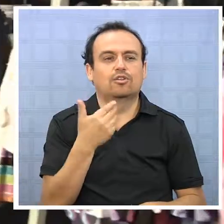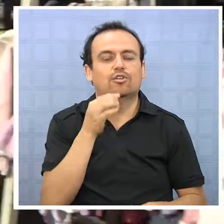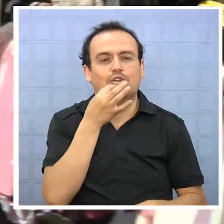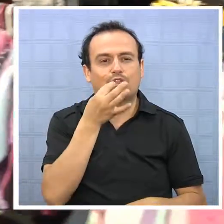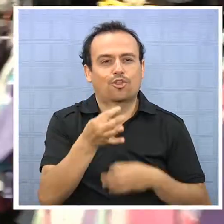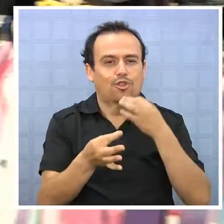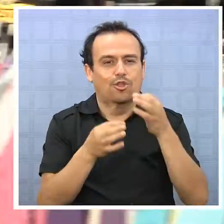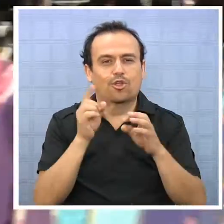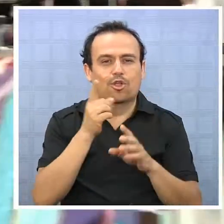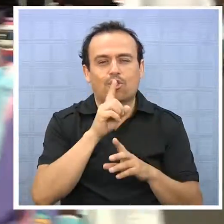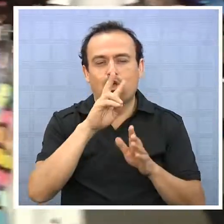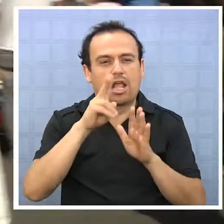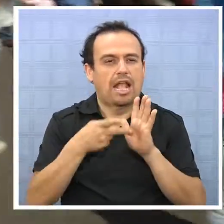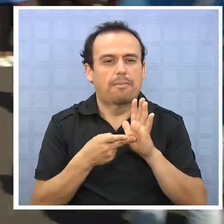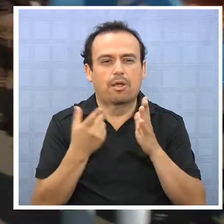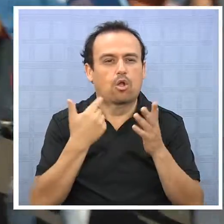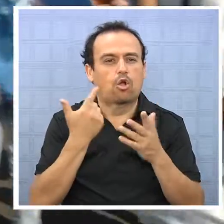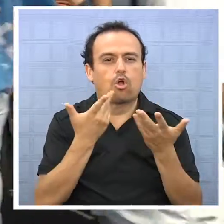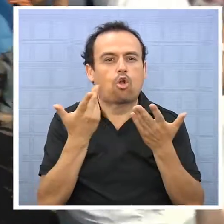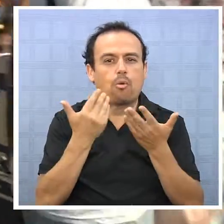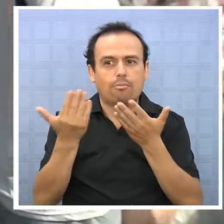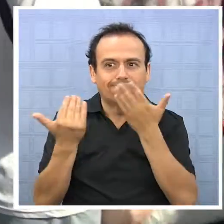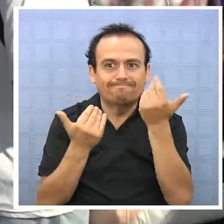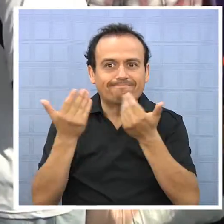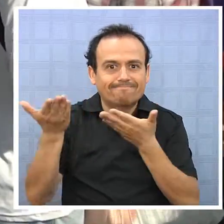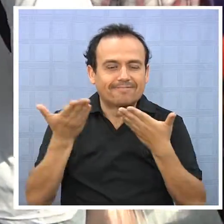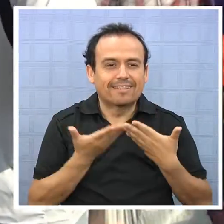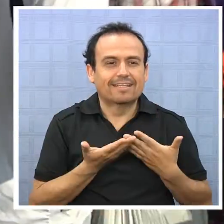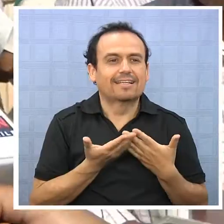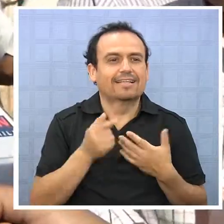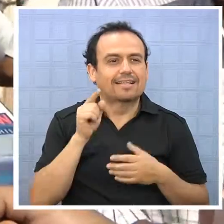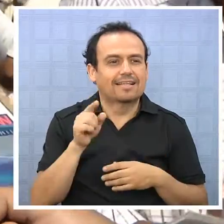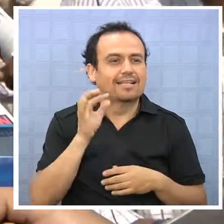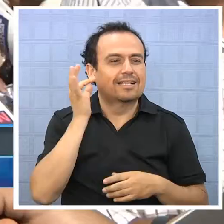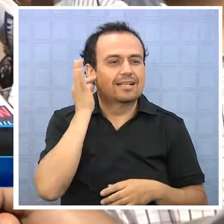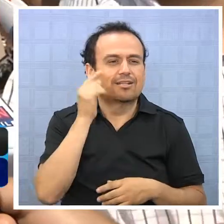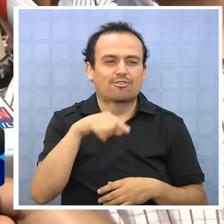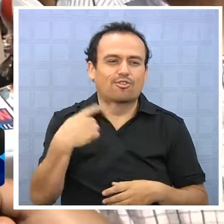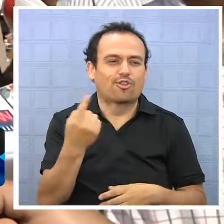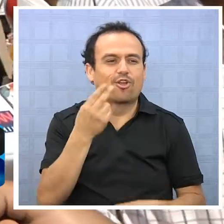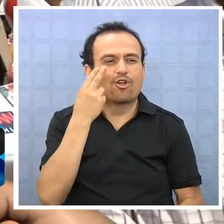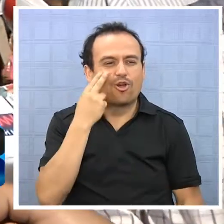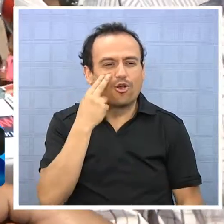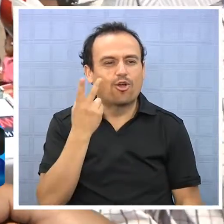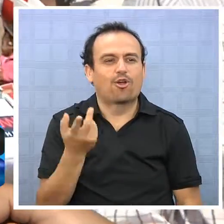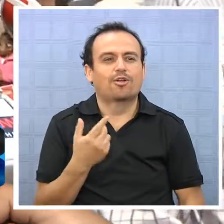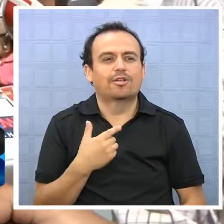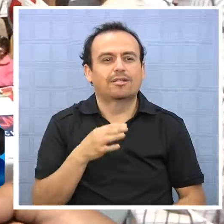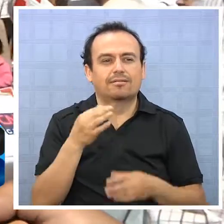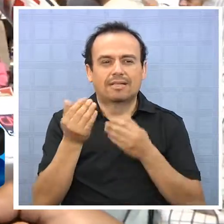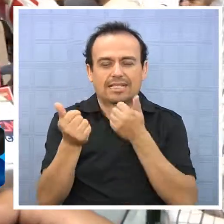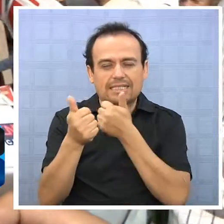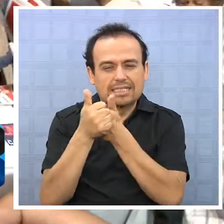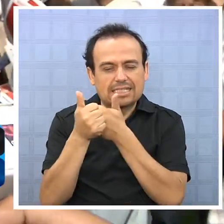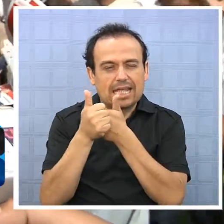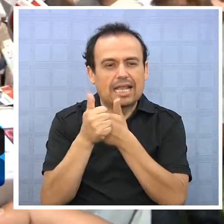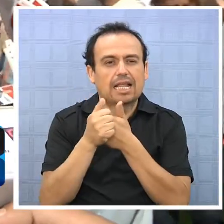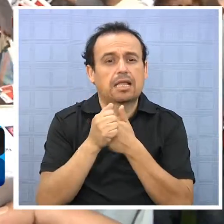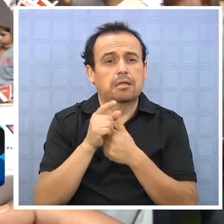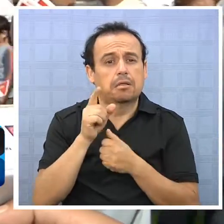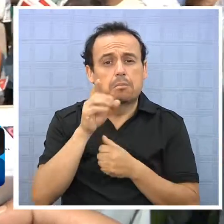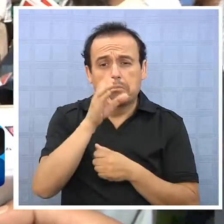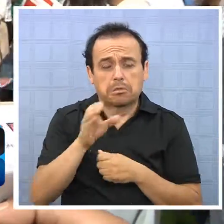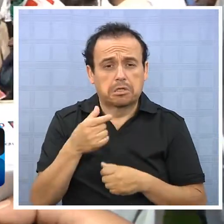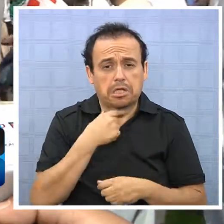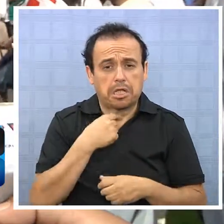y dijo que no se va a cambiar la manera de cautivar a la gente Ella es una mujer todos la conocen Ella es una mujer cercana si alguien quiere hablar con